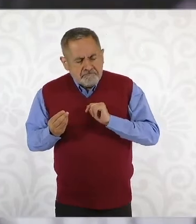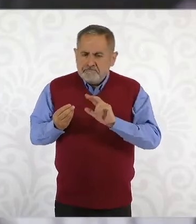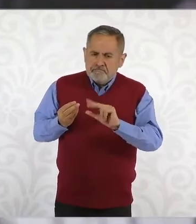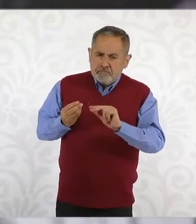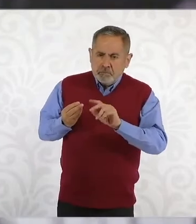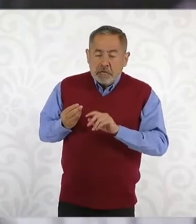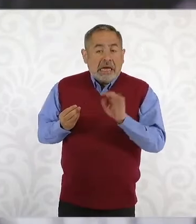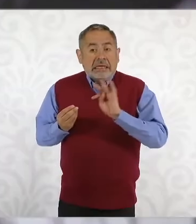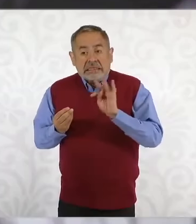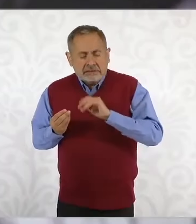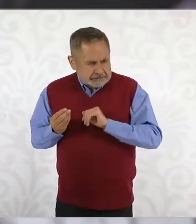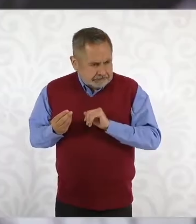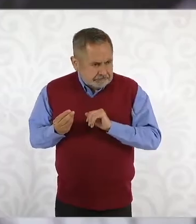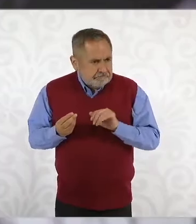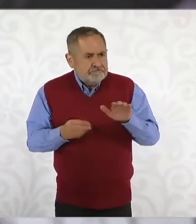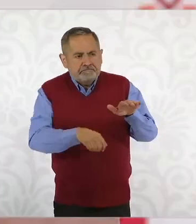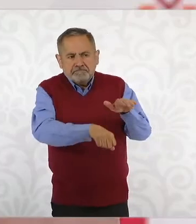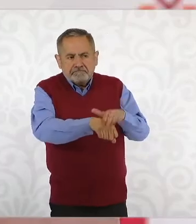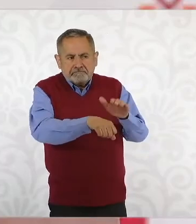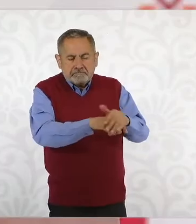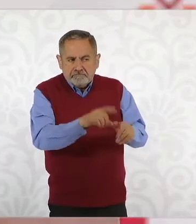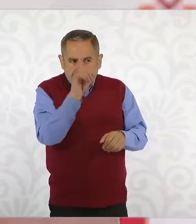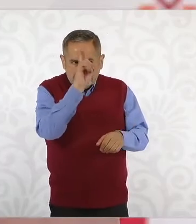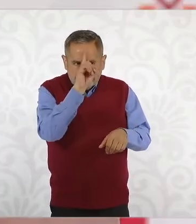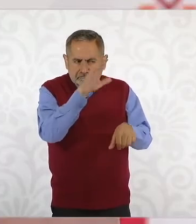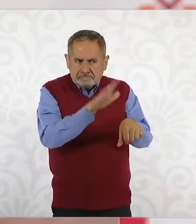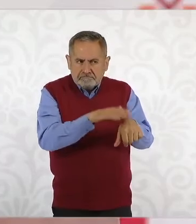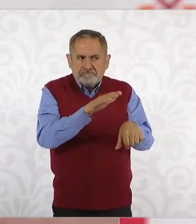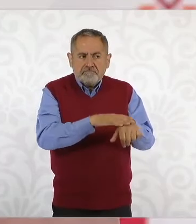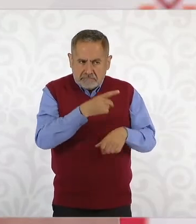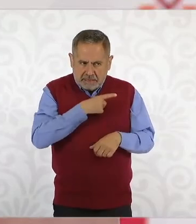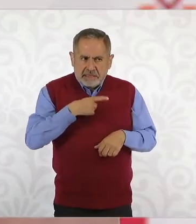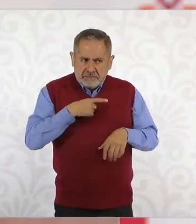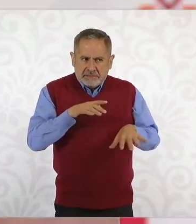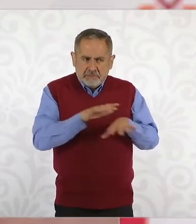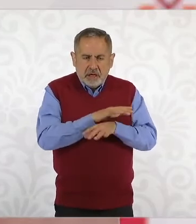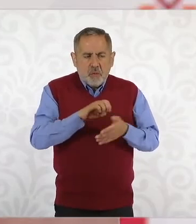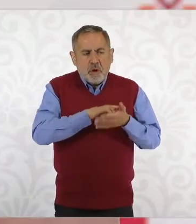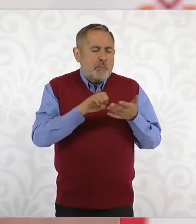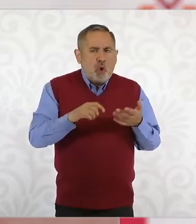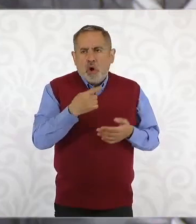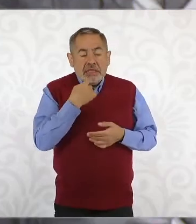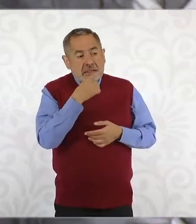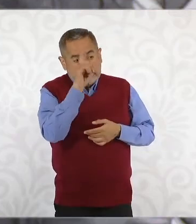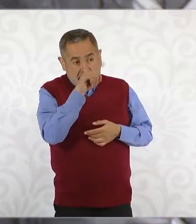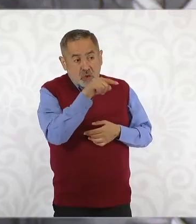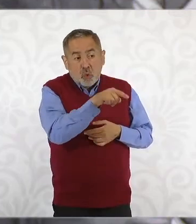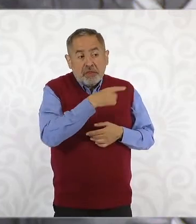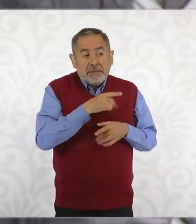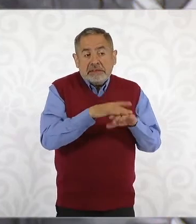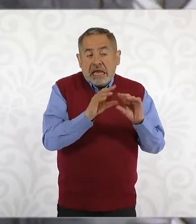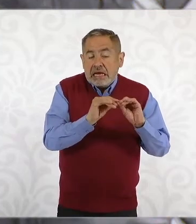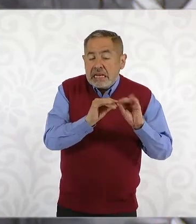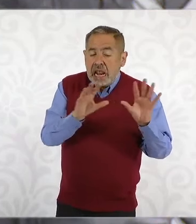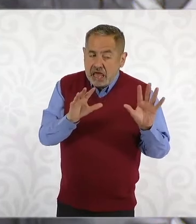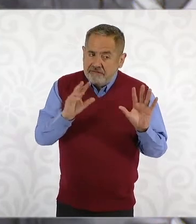rectificación, saca una recomendación donde se dice, bueno, se recomienda que aquí se aclare,